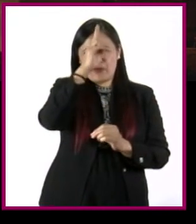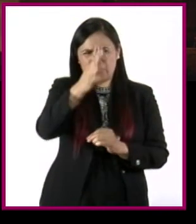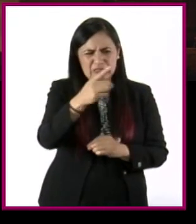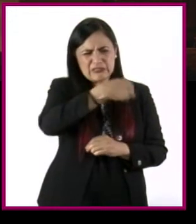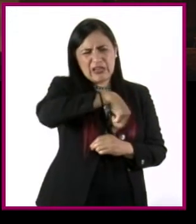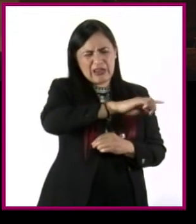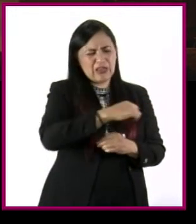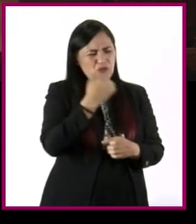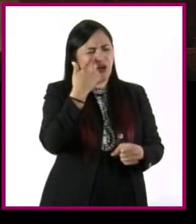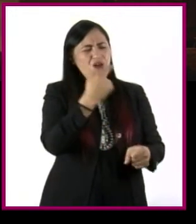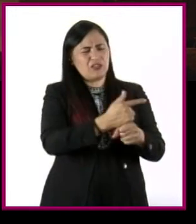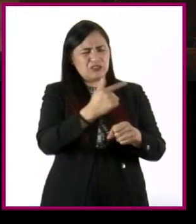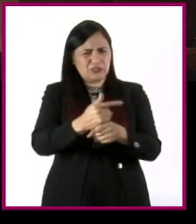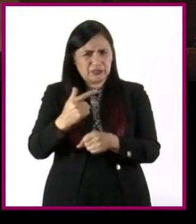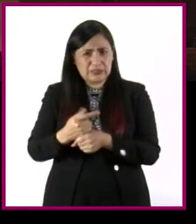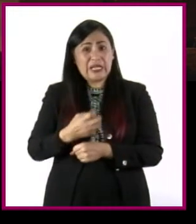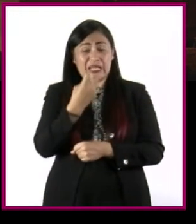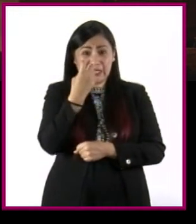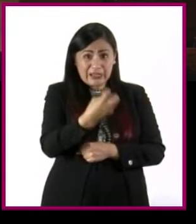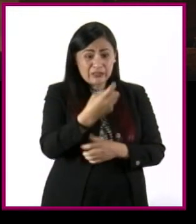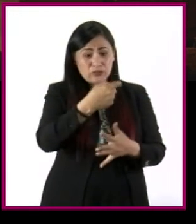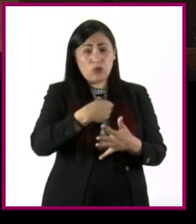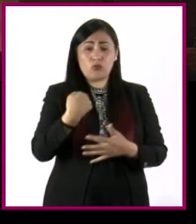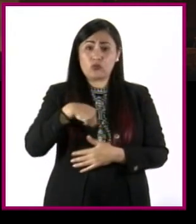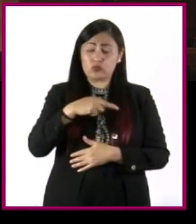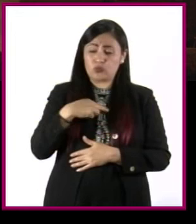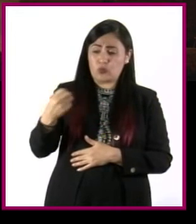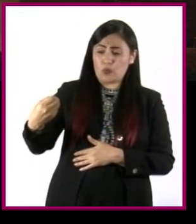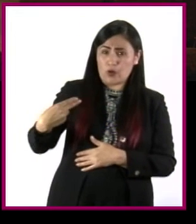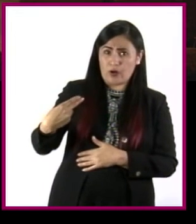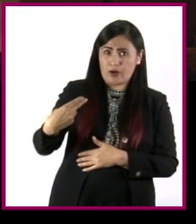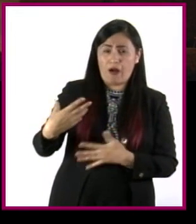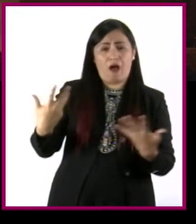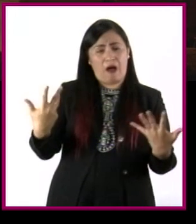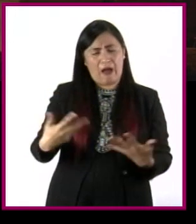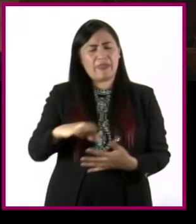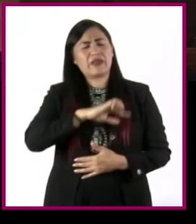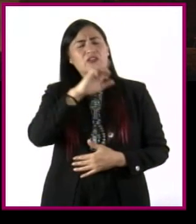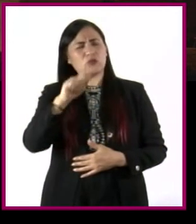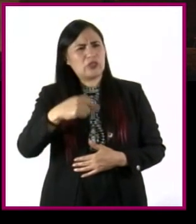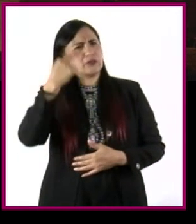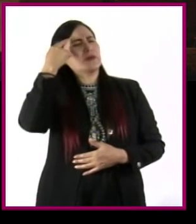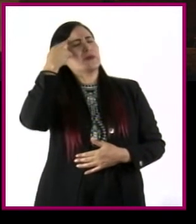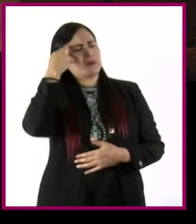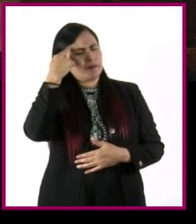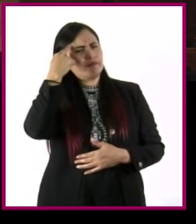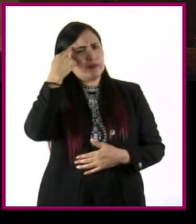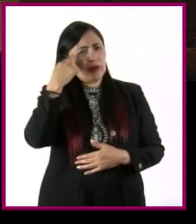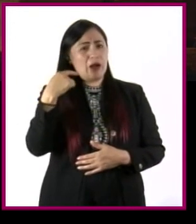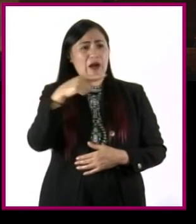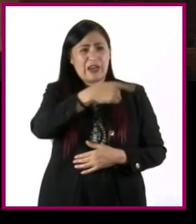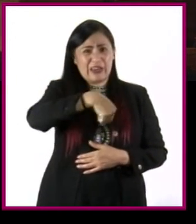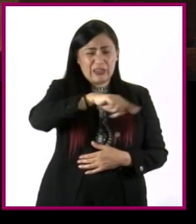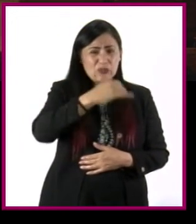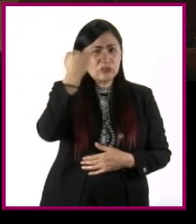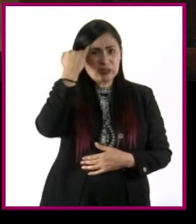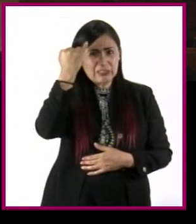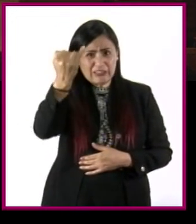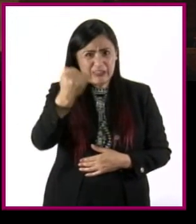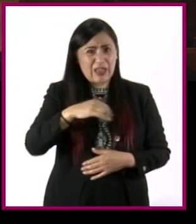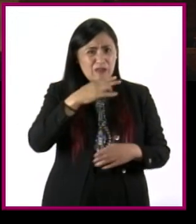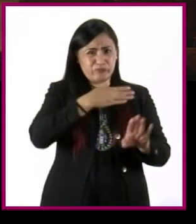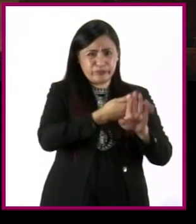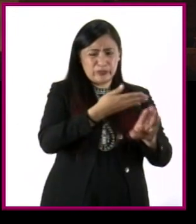colectivo. En la medida que se reconozcan esos privilegios, será más fácil asumir posturas y negarse a reproducir todo tipo de